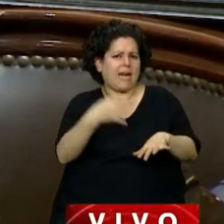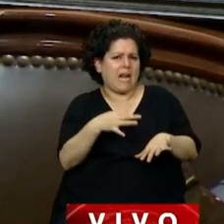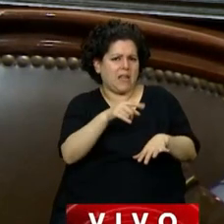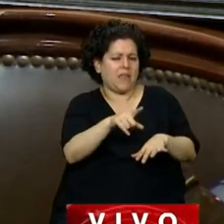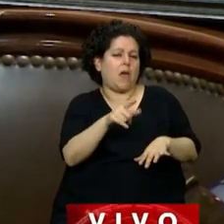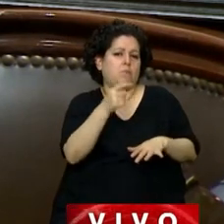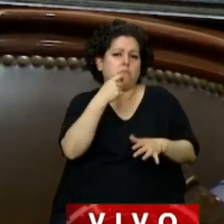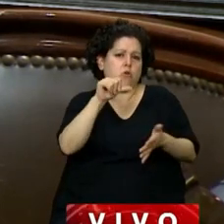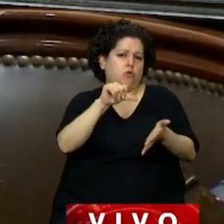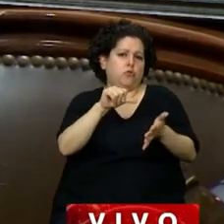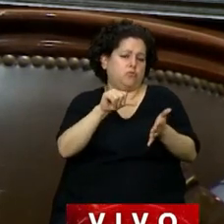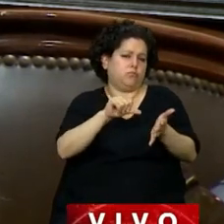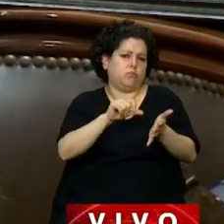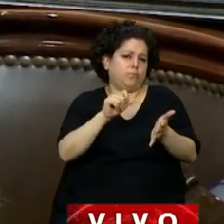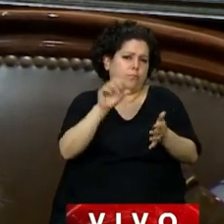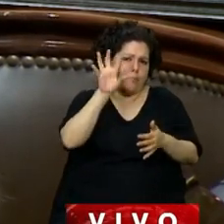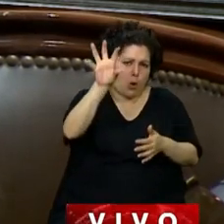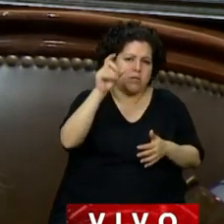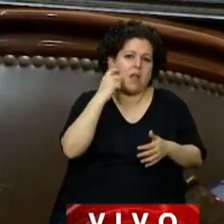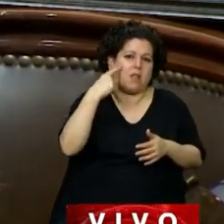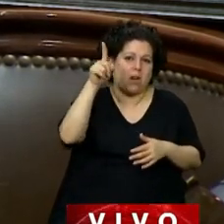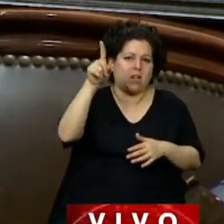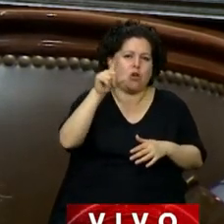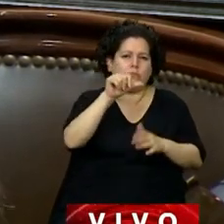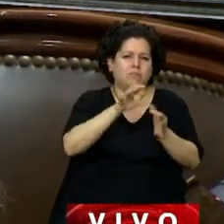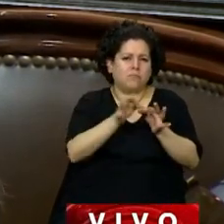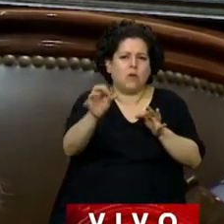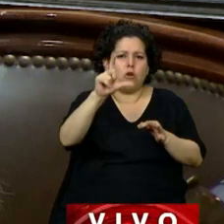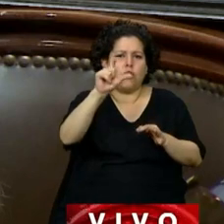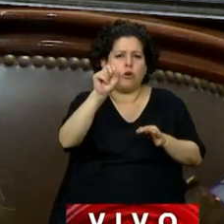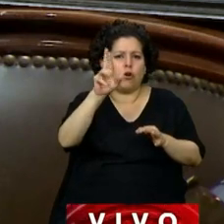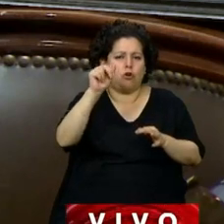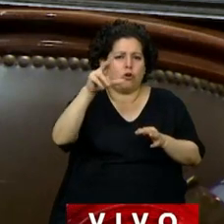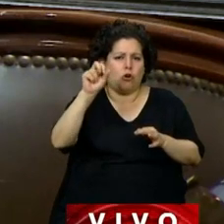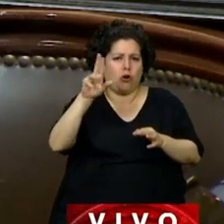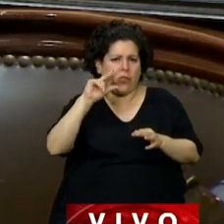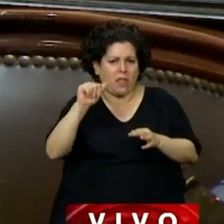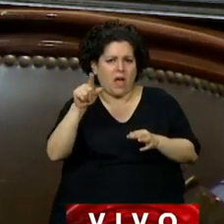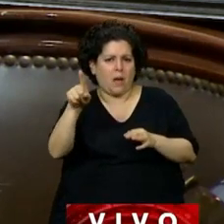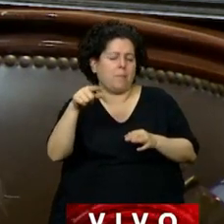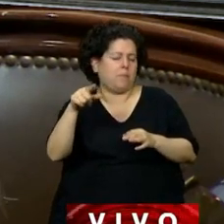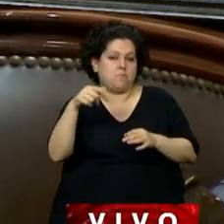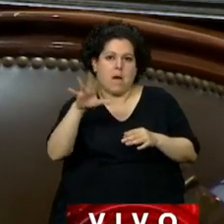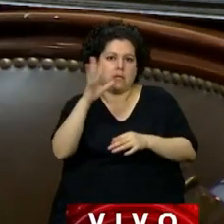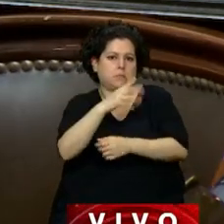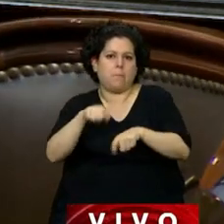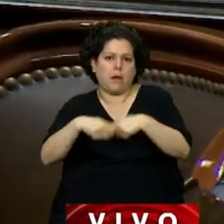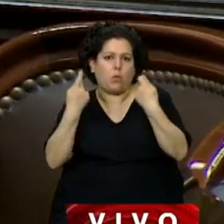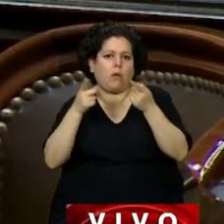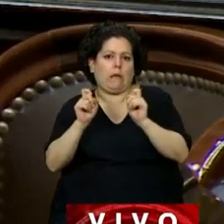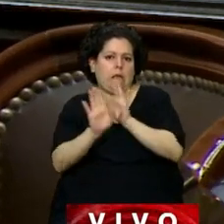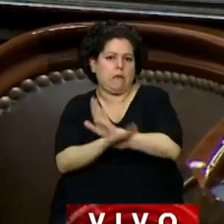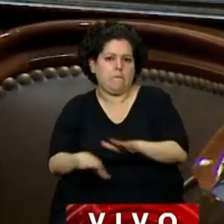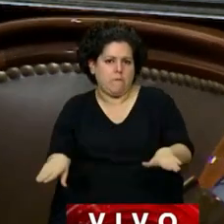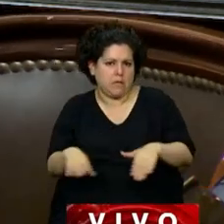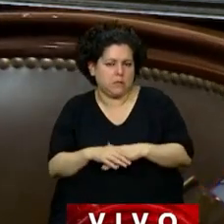de Concordia, por ejemplo, y que pega muy duro y sobre todo en las infancias. Señor presidente,